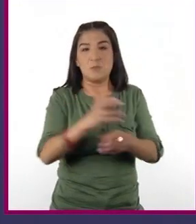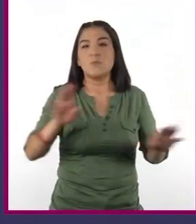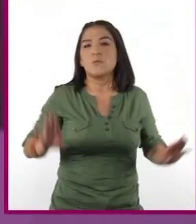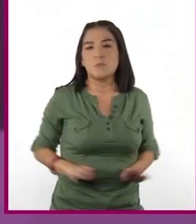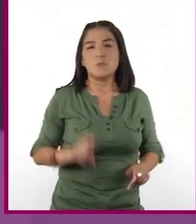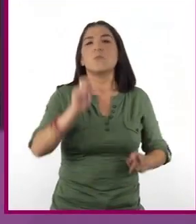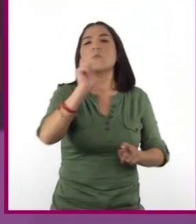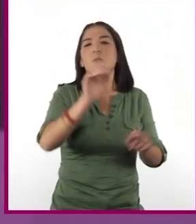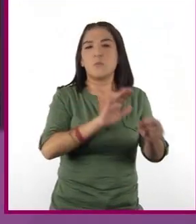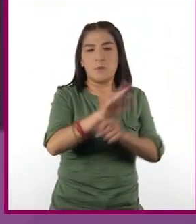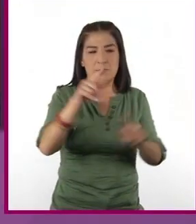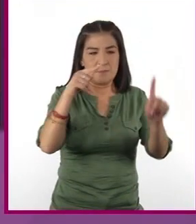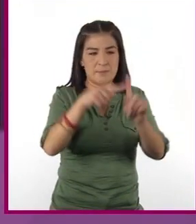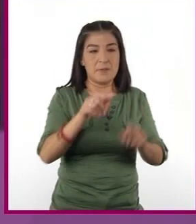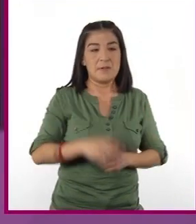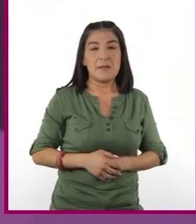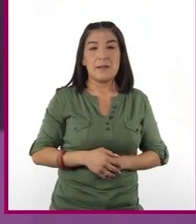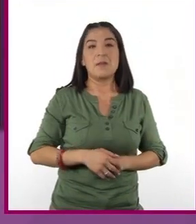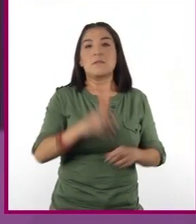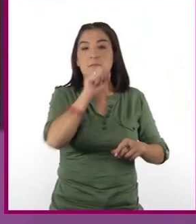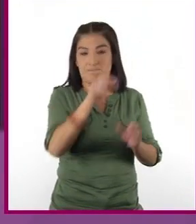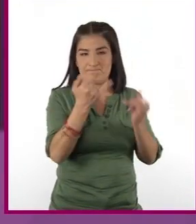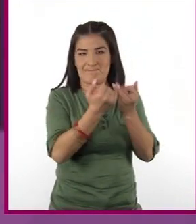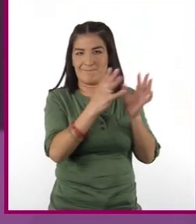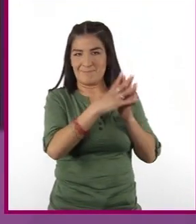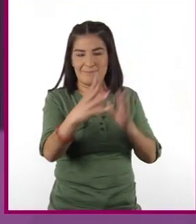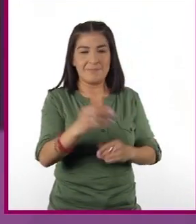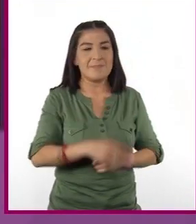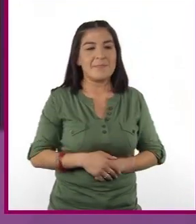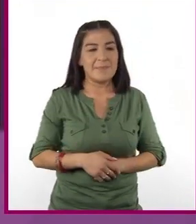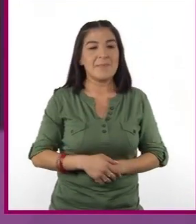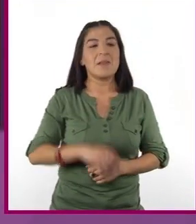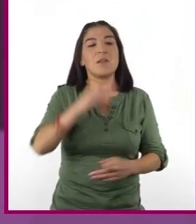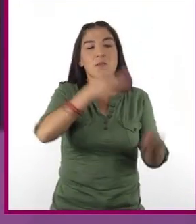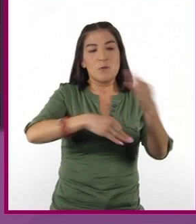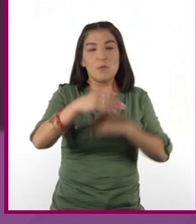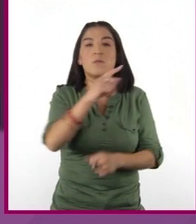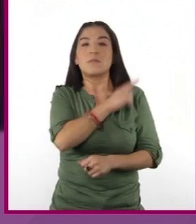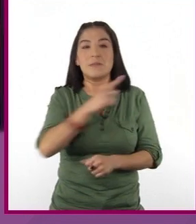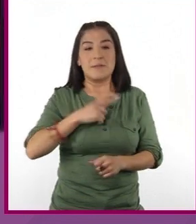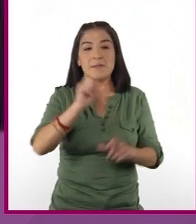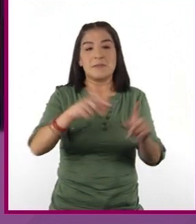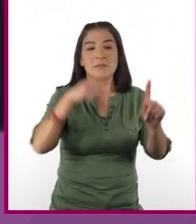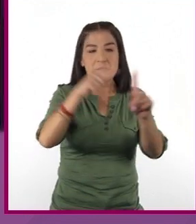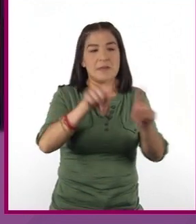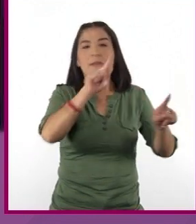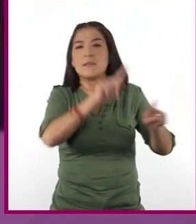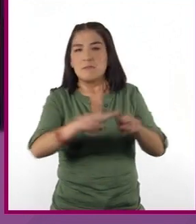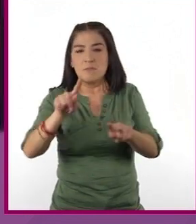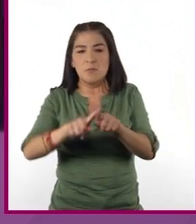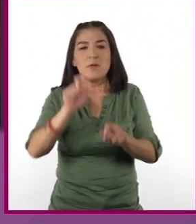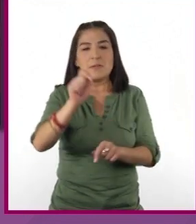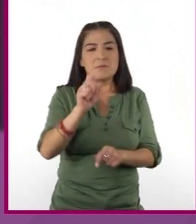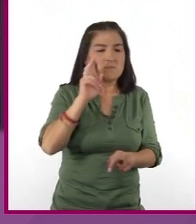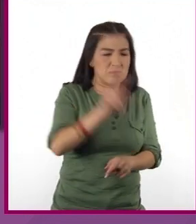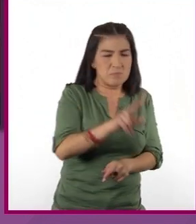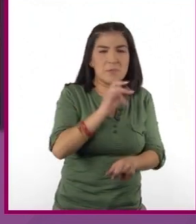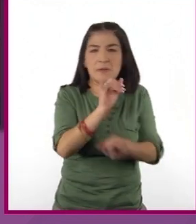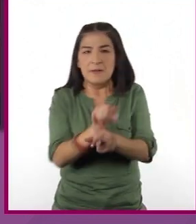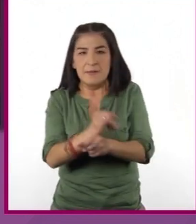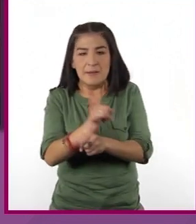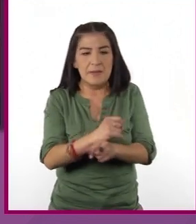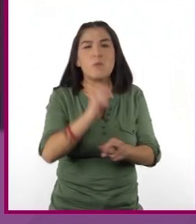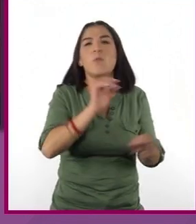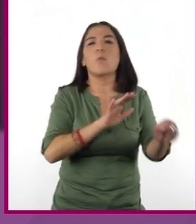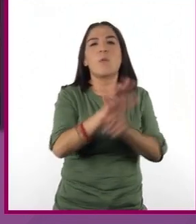característica es: todas las antologías tienen como sustento la investigación en diversas fuentes con la finalidad de